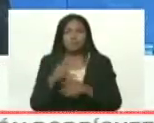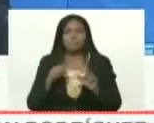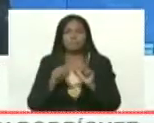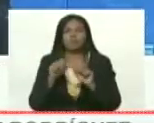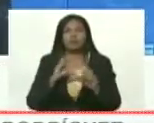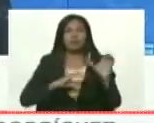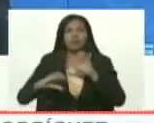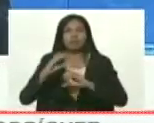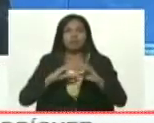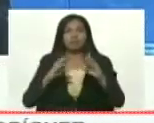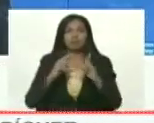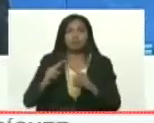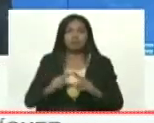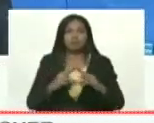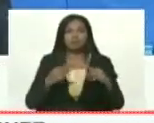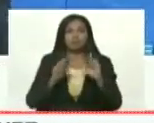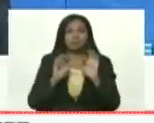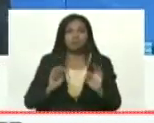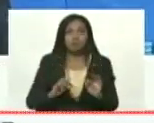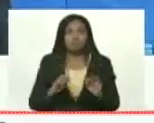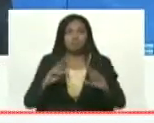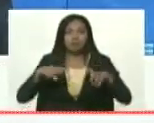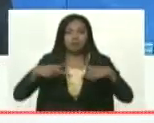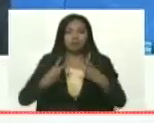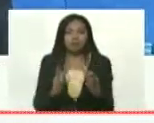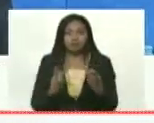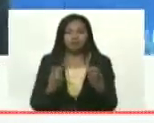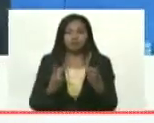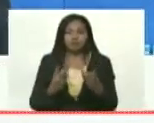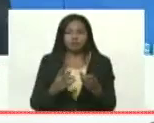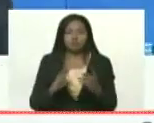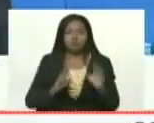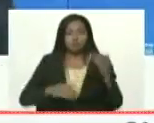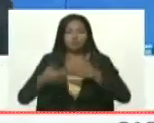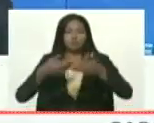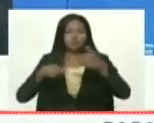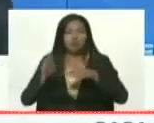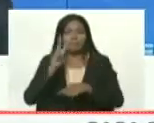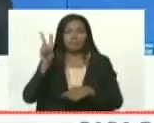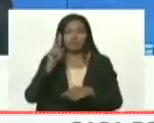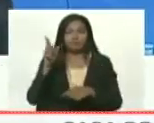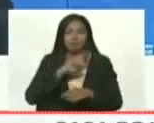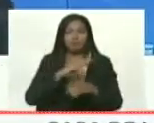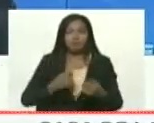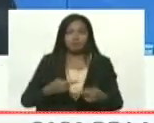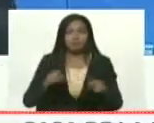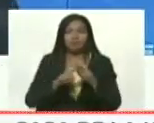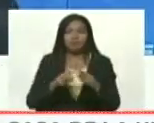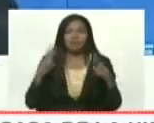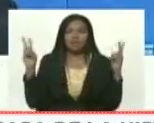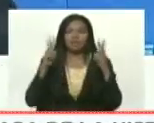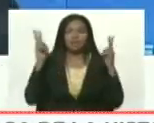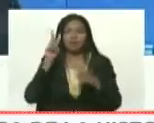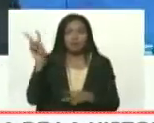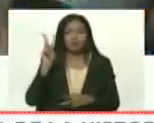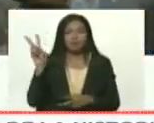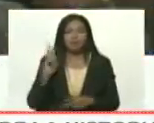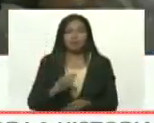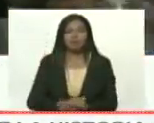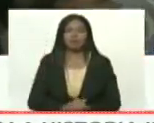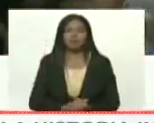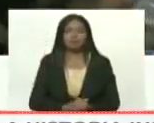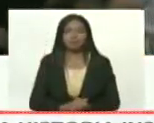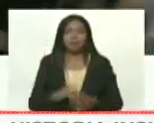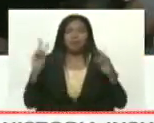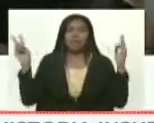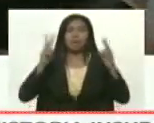la ciencia, el conocimiento, la innovación, construyendo la Venezuela potencia. ¡Que viva Venezuela!